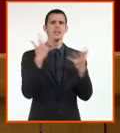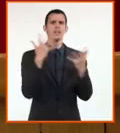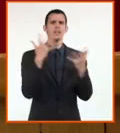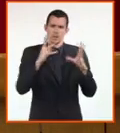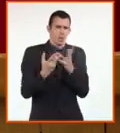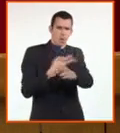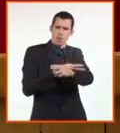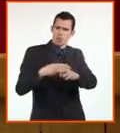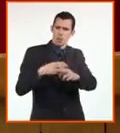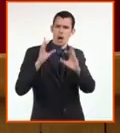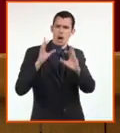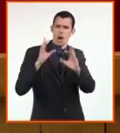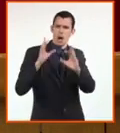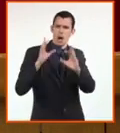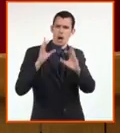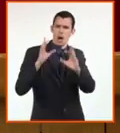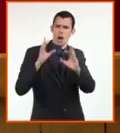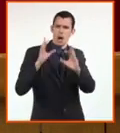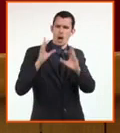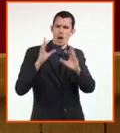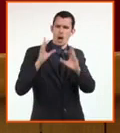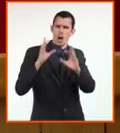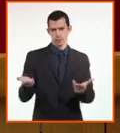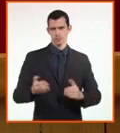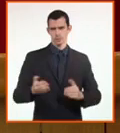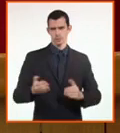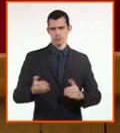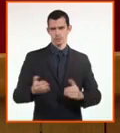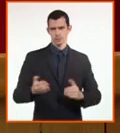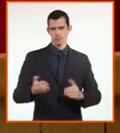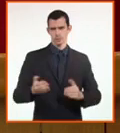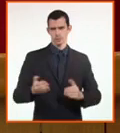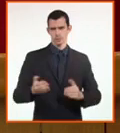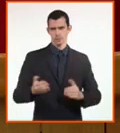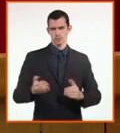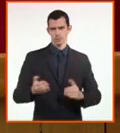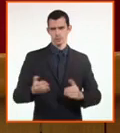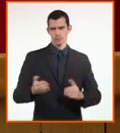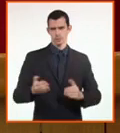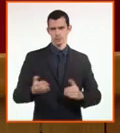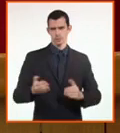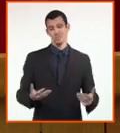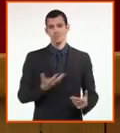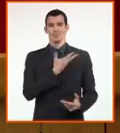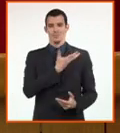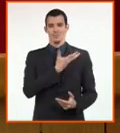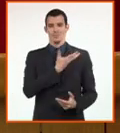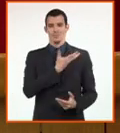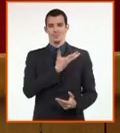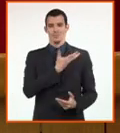Congreso Estudiantil Universitario sin la presencia física del comandante en jefe